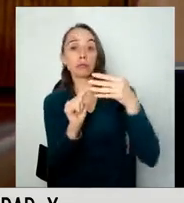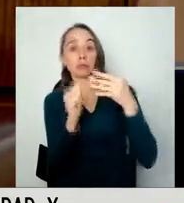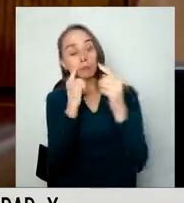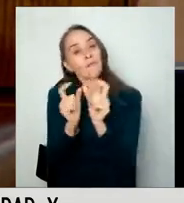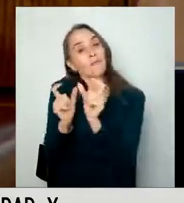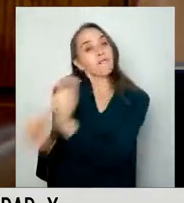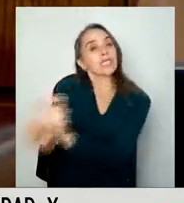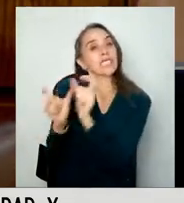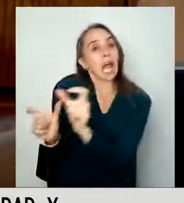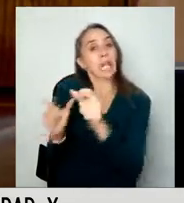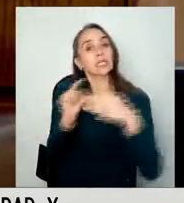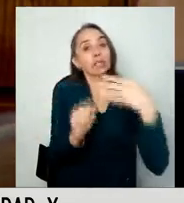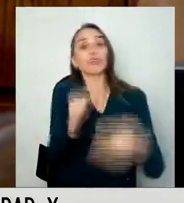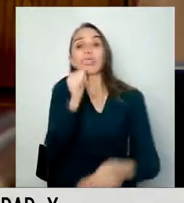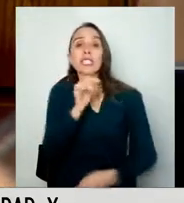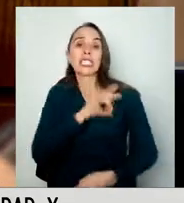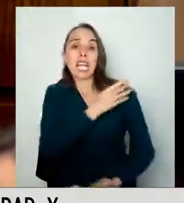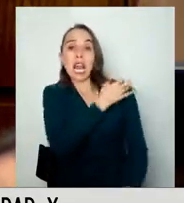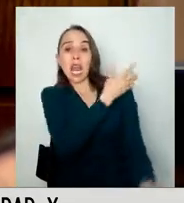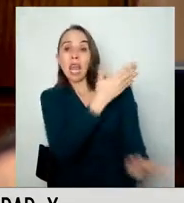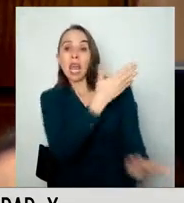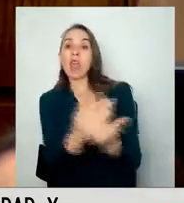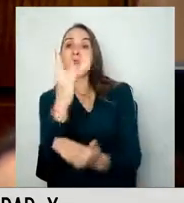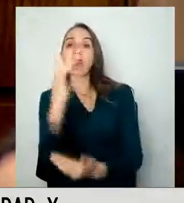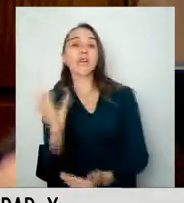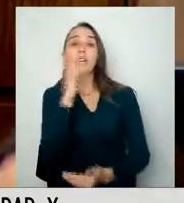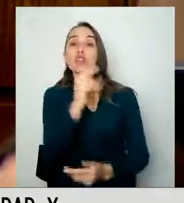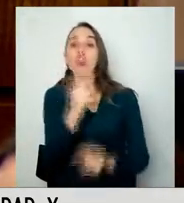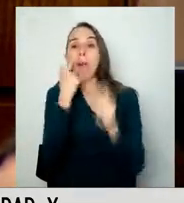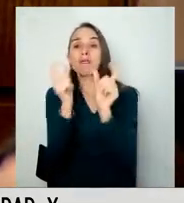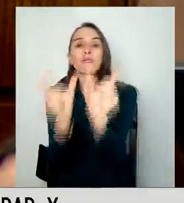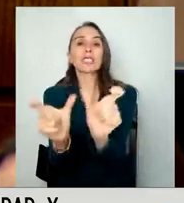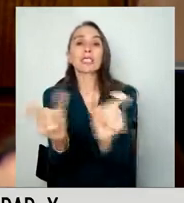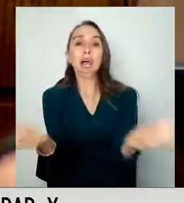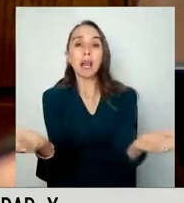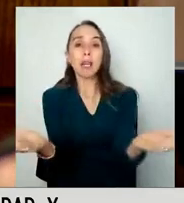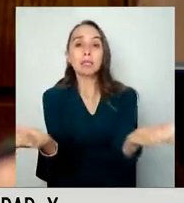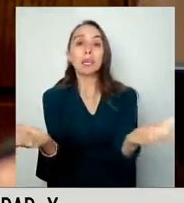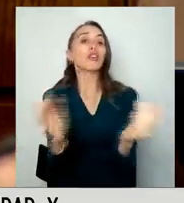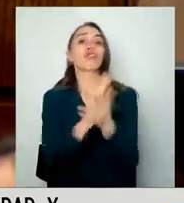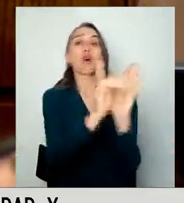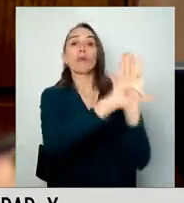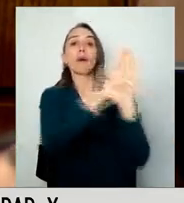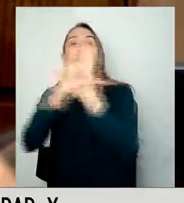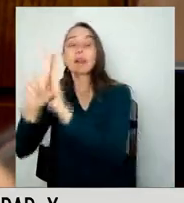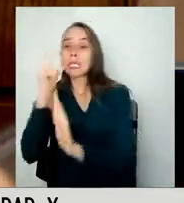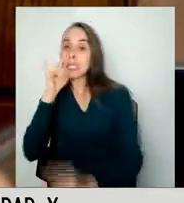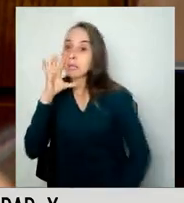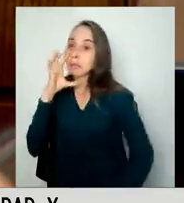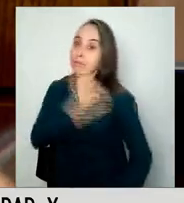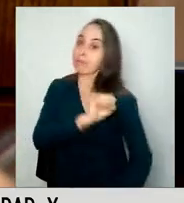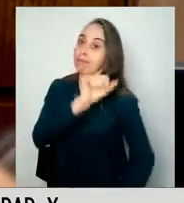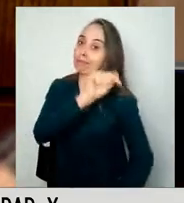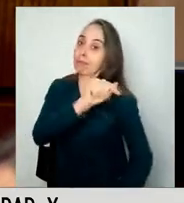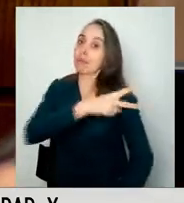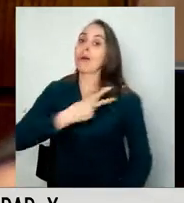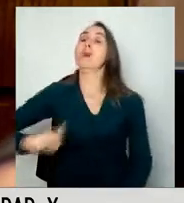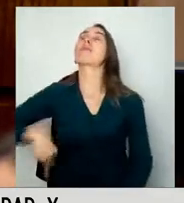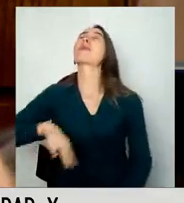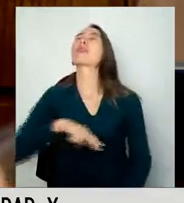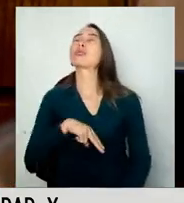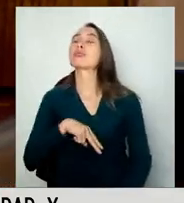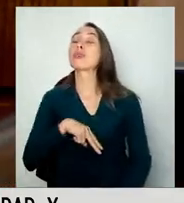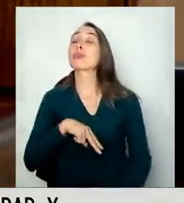estamos al debe en esta enorme y creo que en general y ahí tenemos que por supuesto hincar el diente como legisladores Este